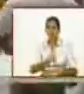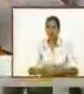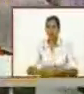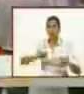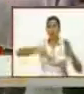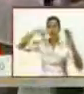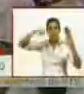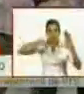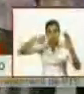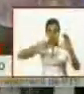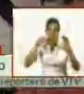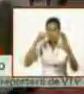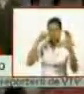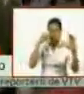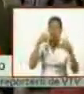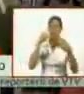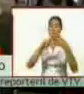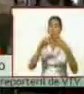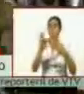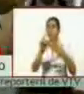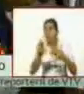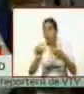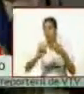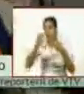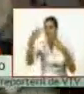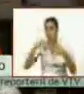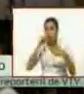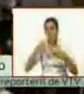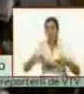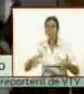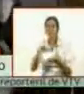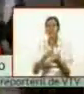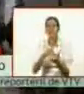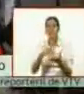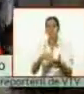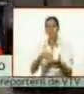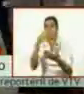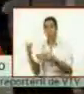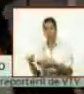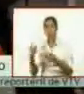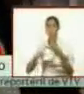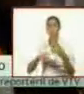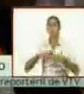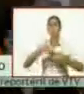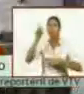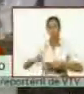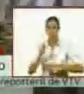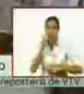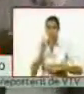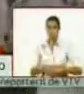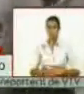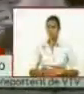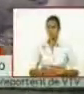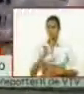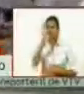los camarógrafos Héctor Lantén, Pedro Quesada, junto al editor Alexander Salazar y el productor Franklin Maldonado. La